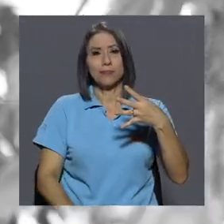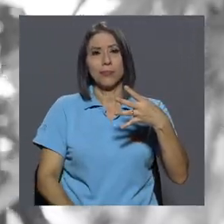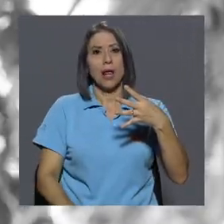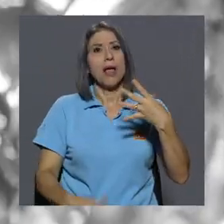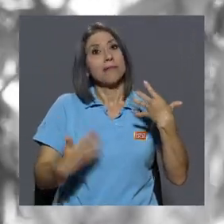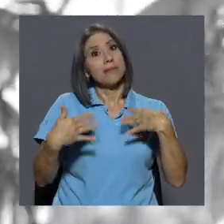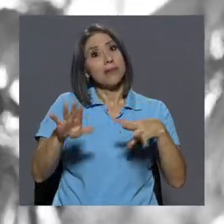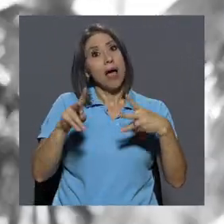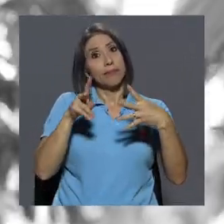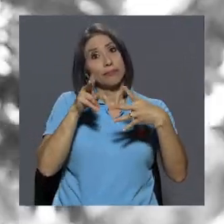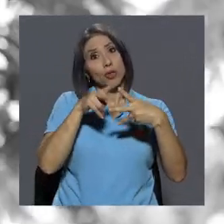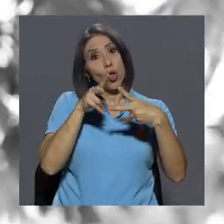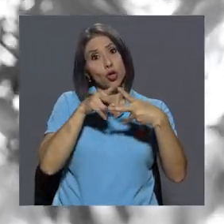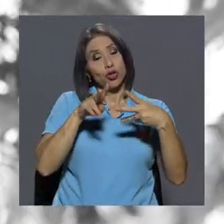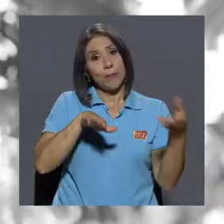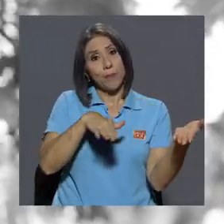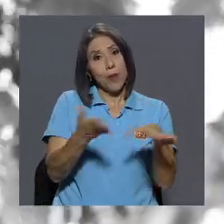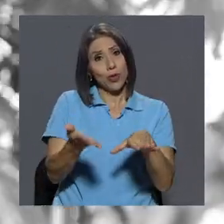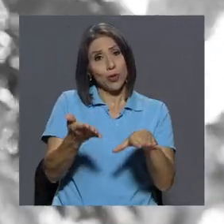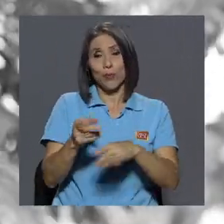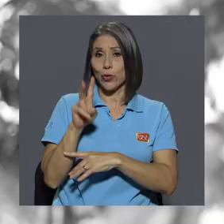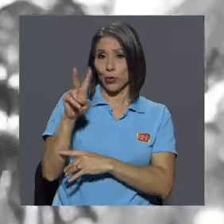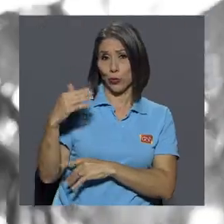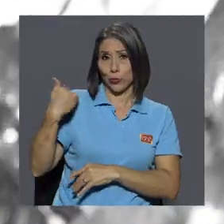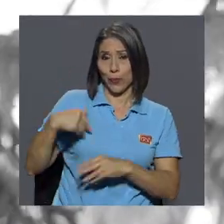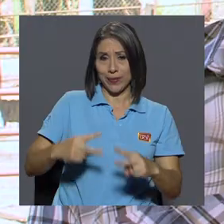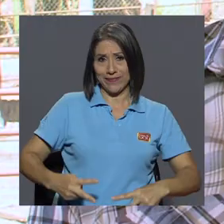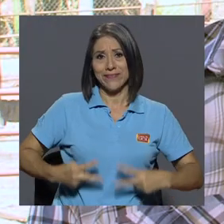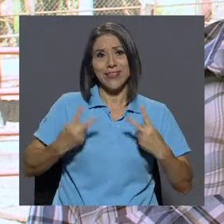han muerto 2, quedamos 2 vivos.